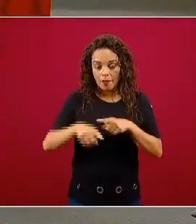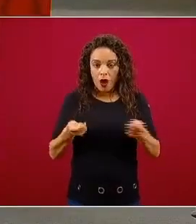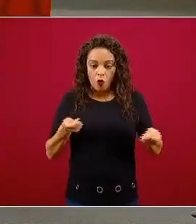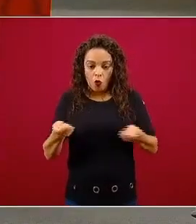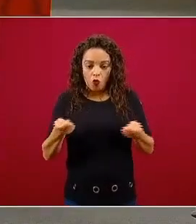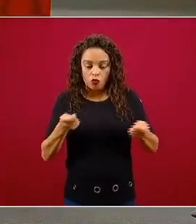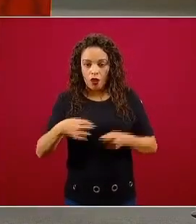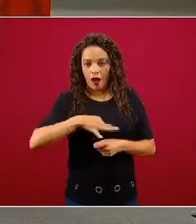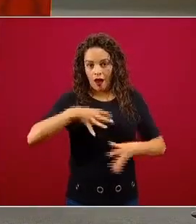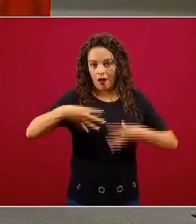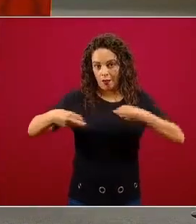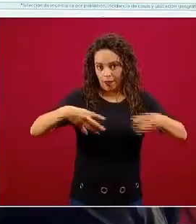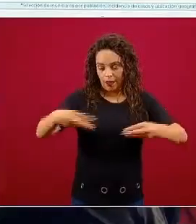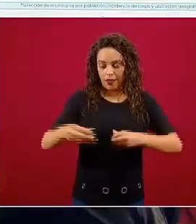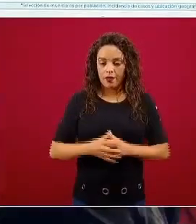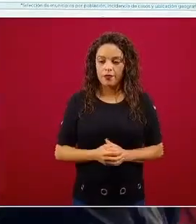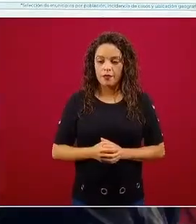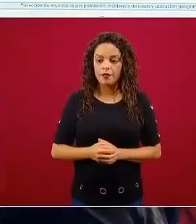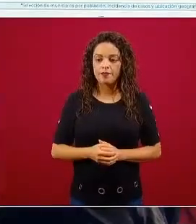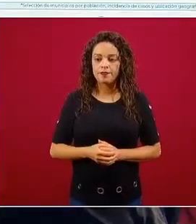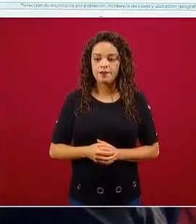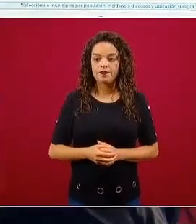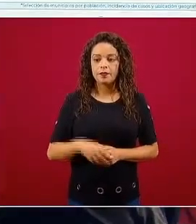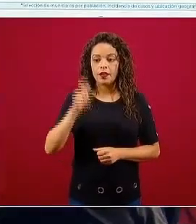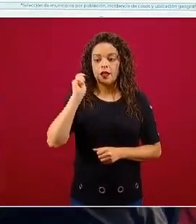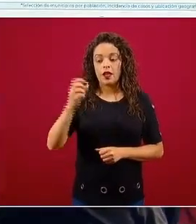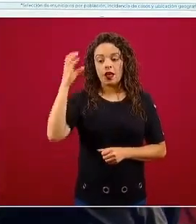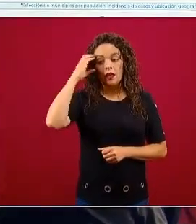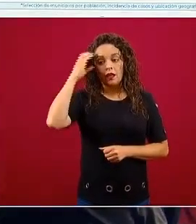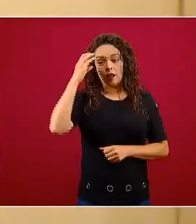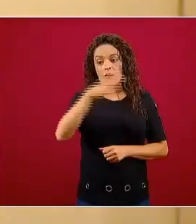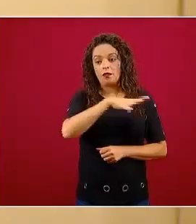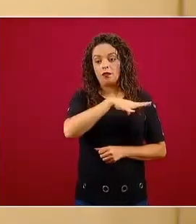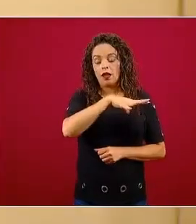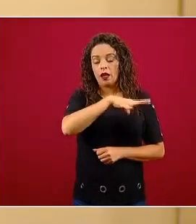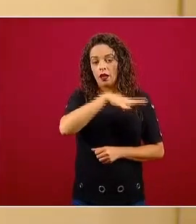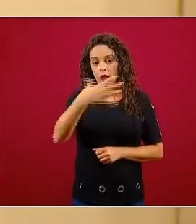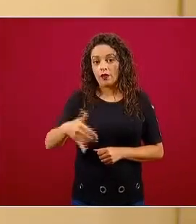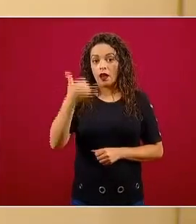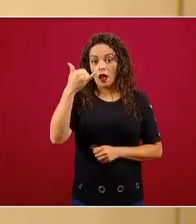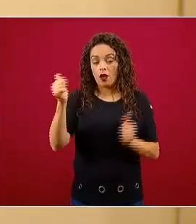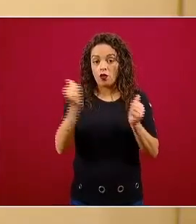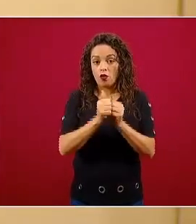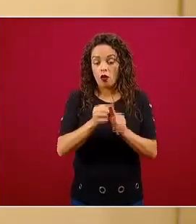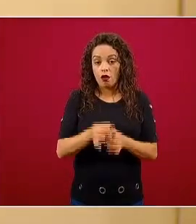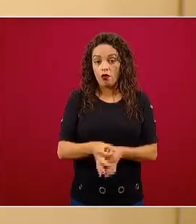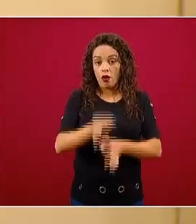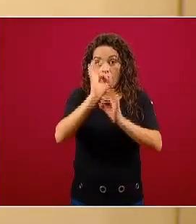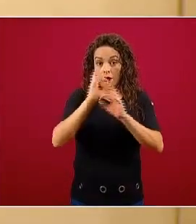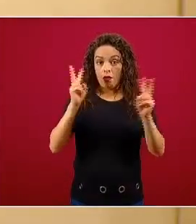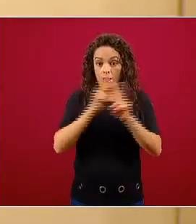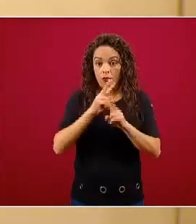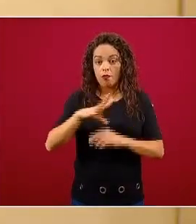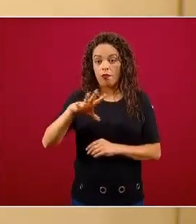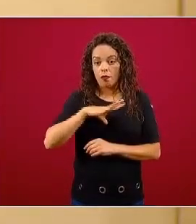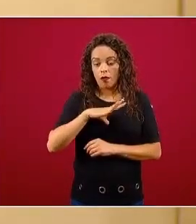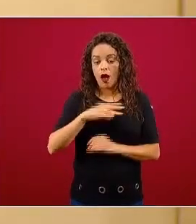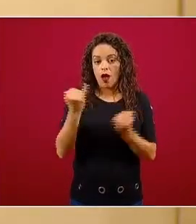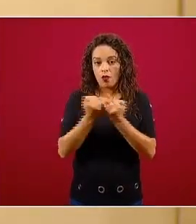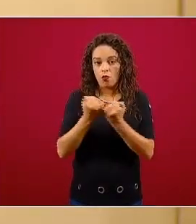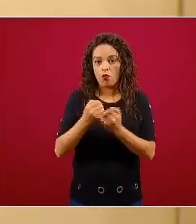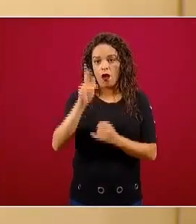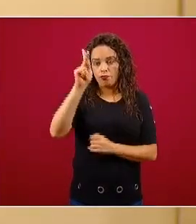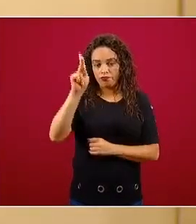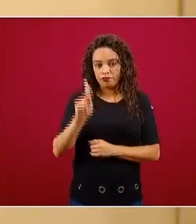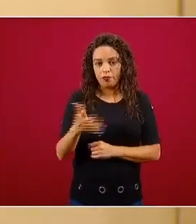ocupación tanto de camas general como de camas ventilador por debajo del 50%, 45 y 43, lo cual también entonces es